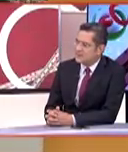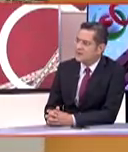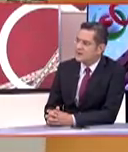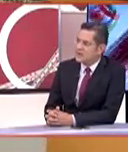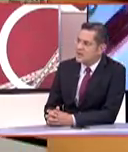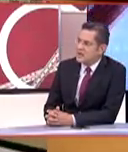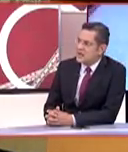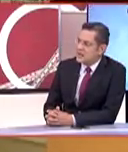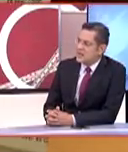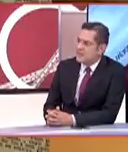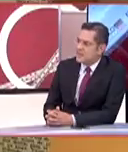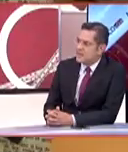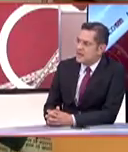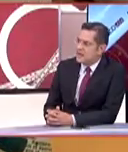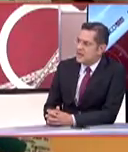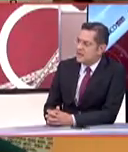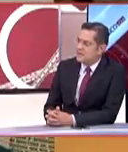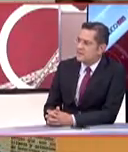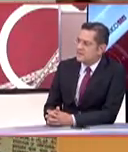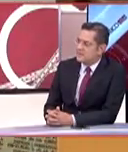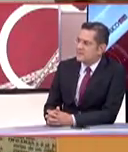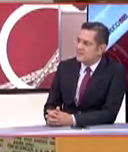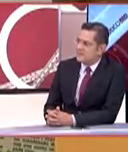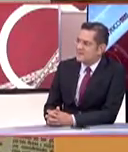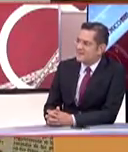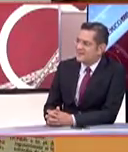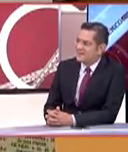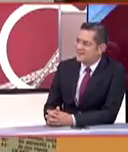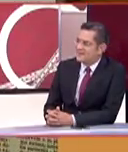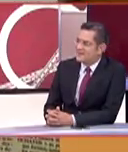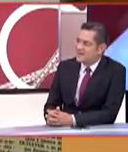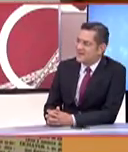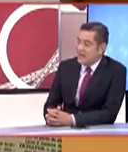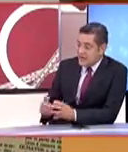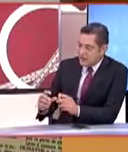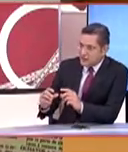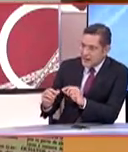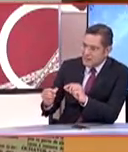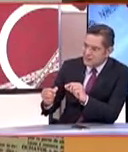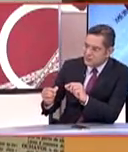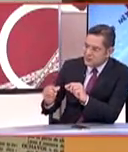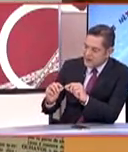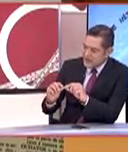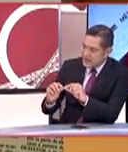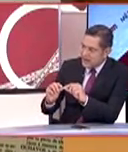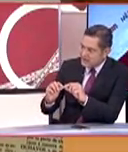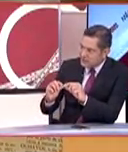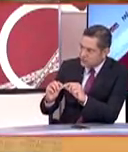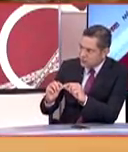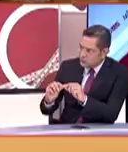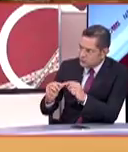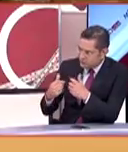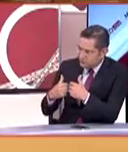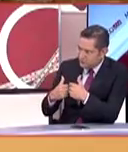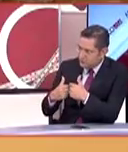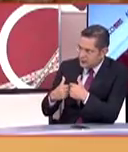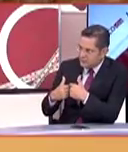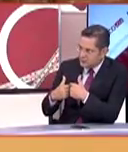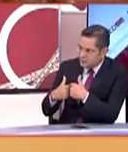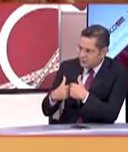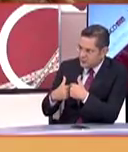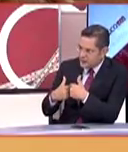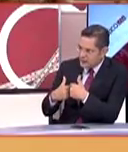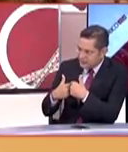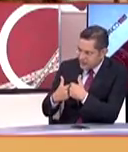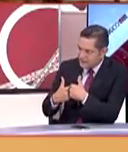diccionarios. Ahora me entero, yo pensé que era un gran lector de diccionarios, pero es mucho más que eso. Sí, y él mismo hace